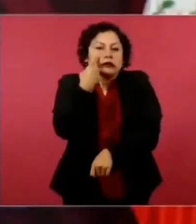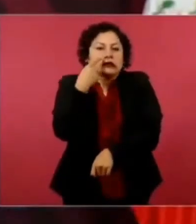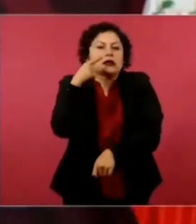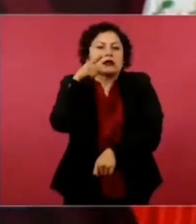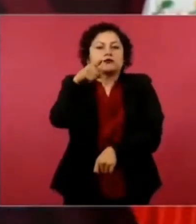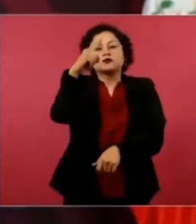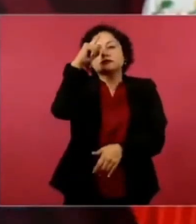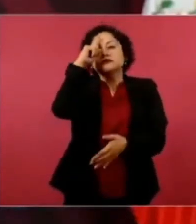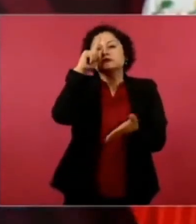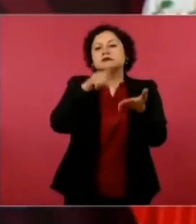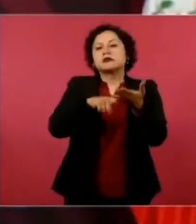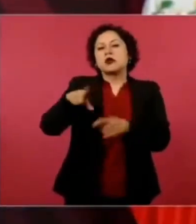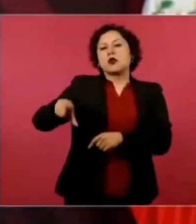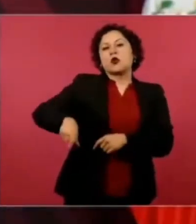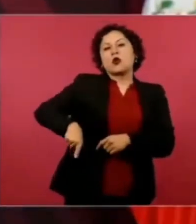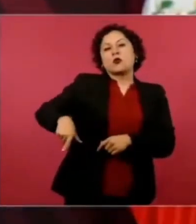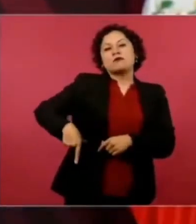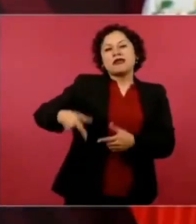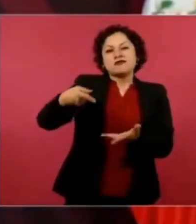pues no tiene autoridad